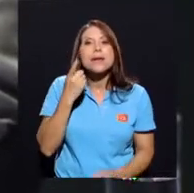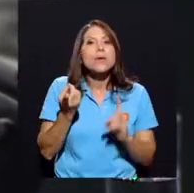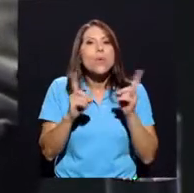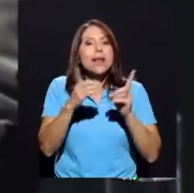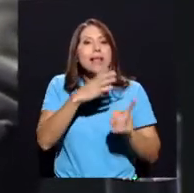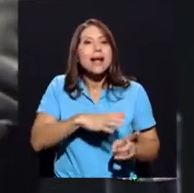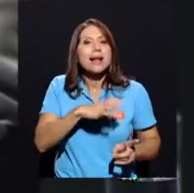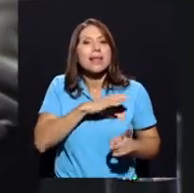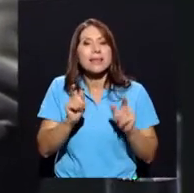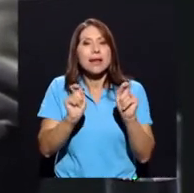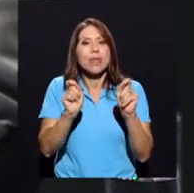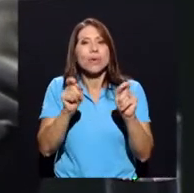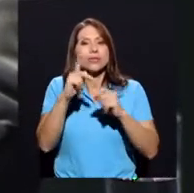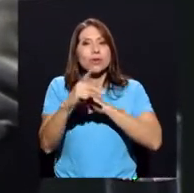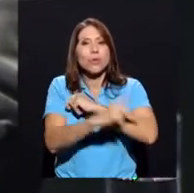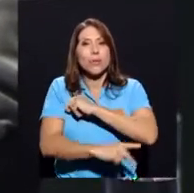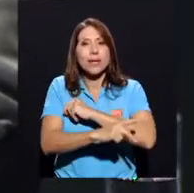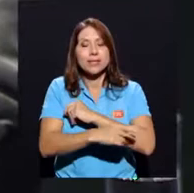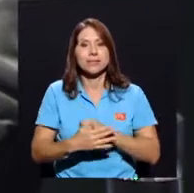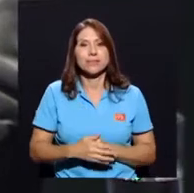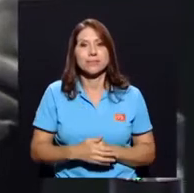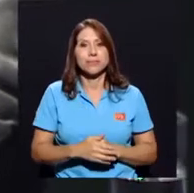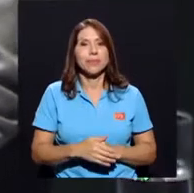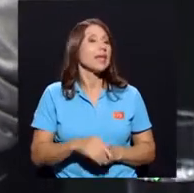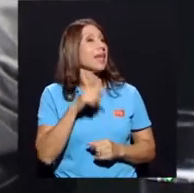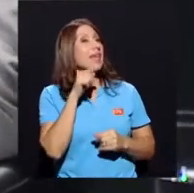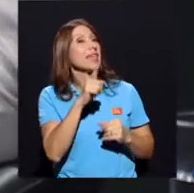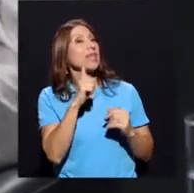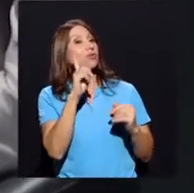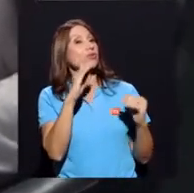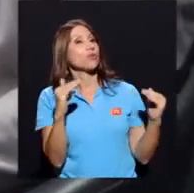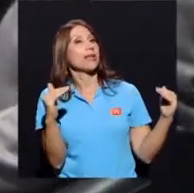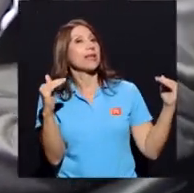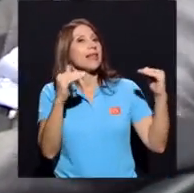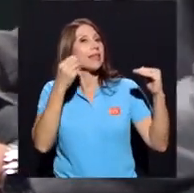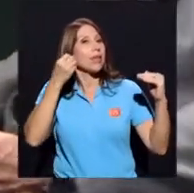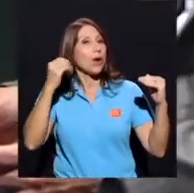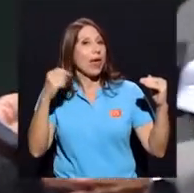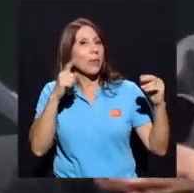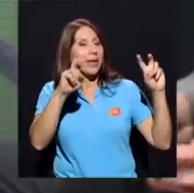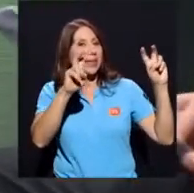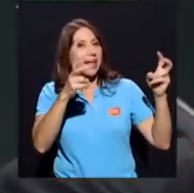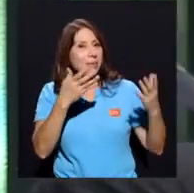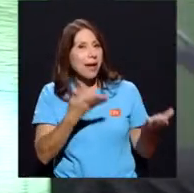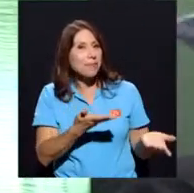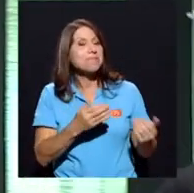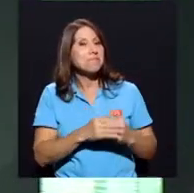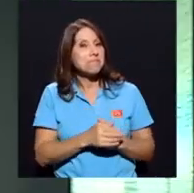país este es el estándar dorado así en el tema